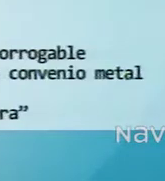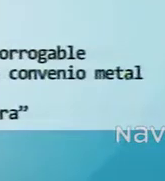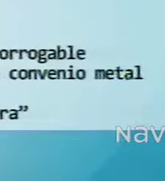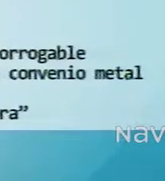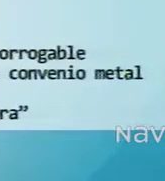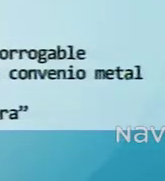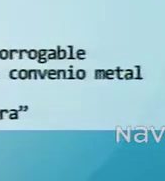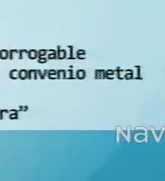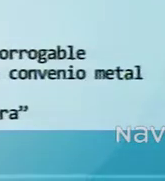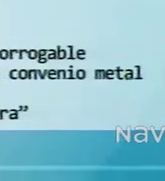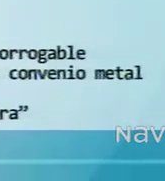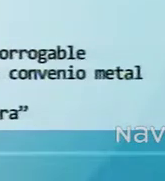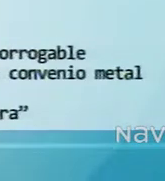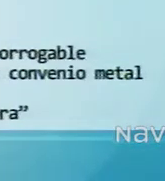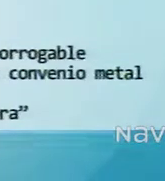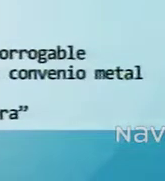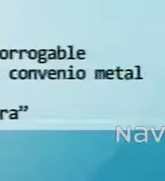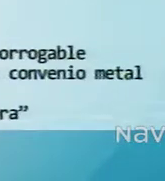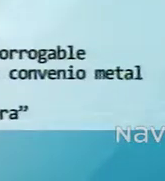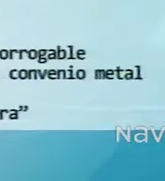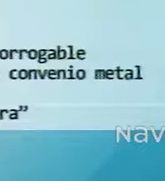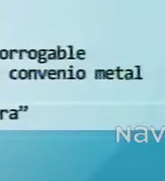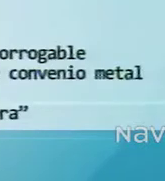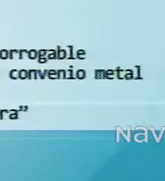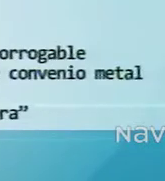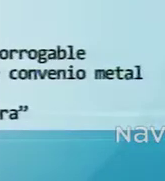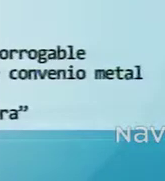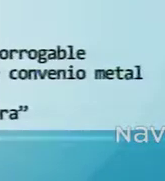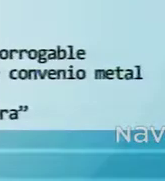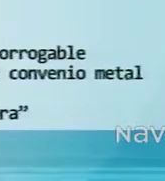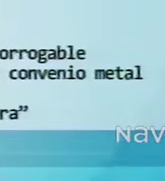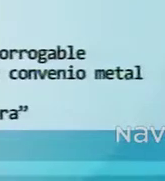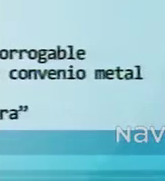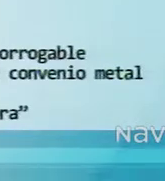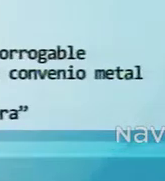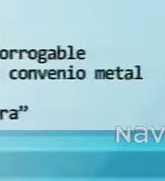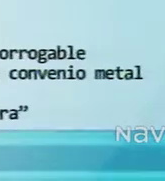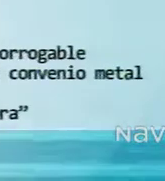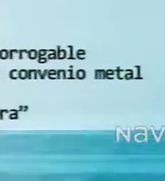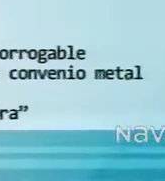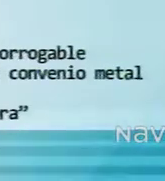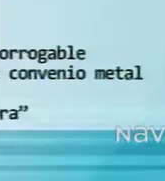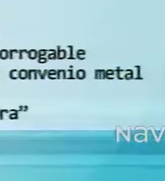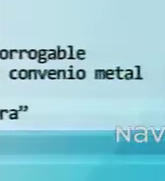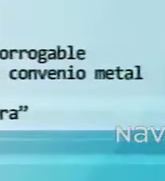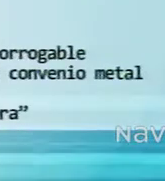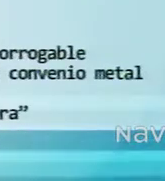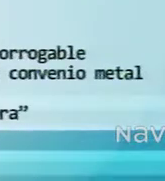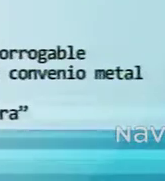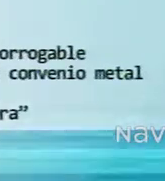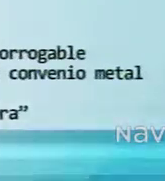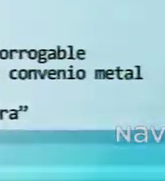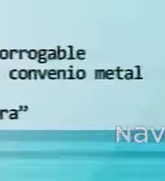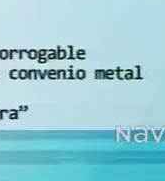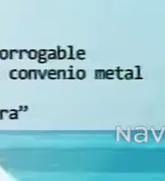responder debes mandar tu currículum al mail info arroba zamatel punto es especificando en el asunto empalmador fibra.